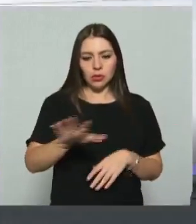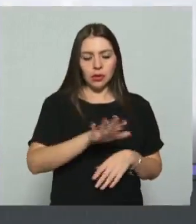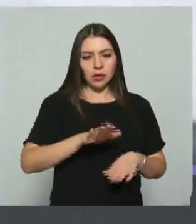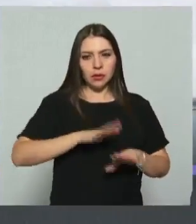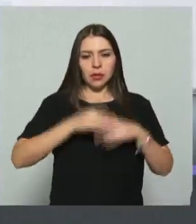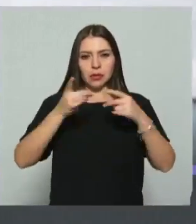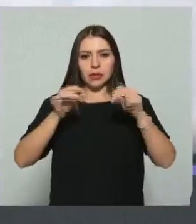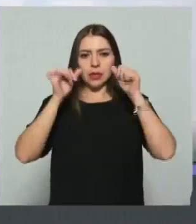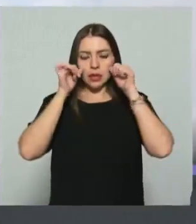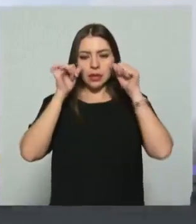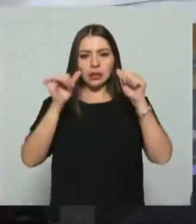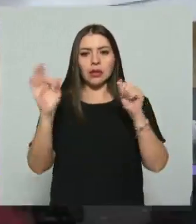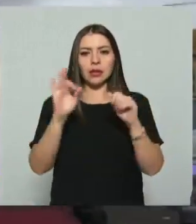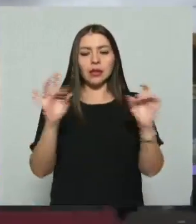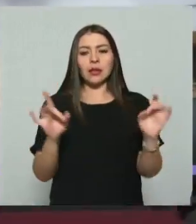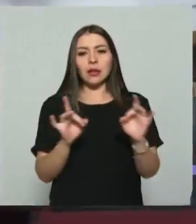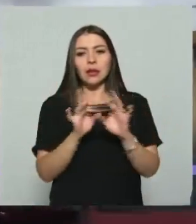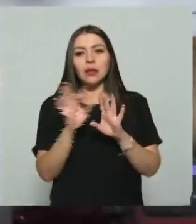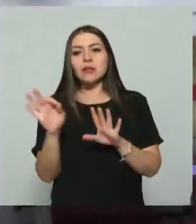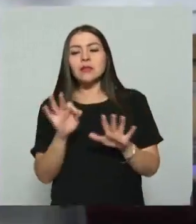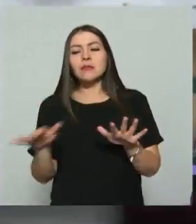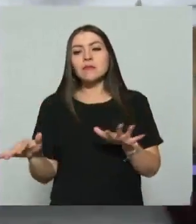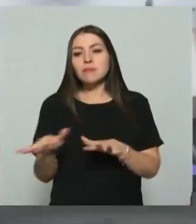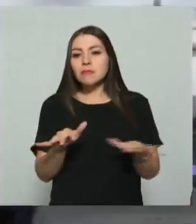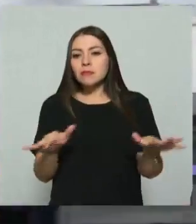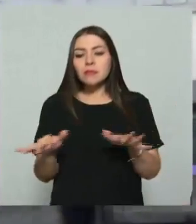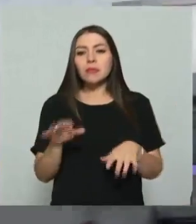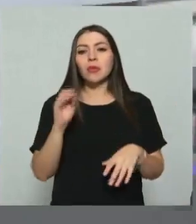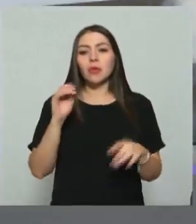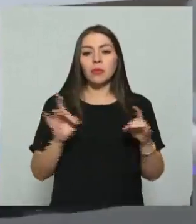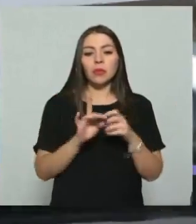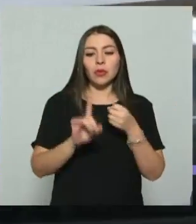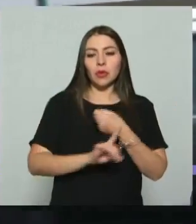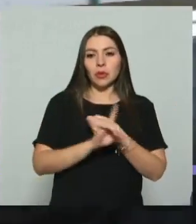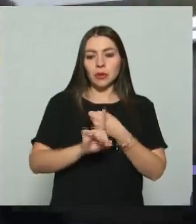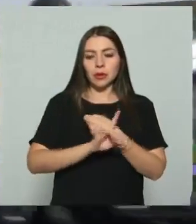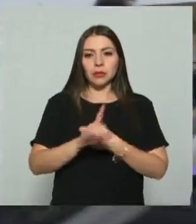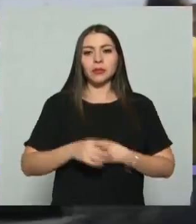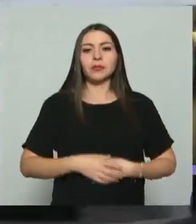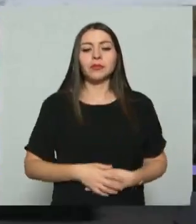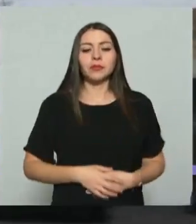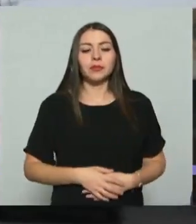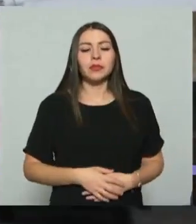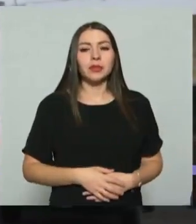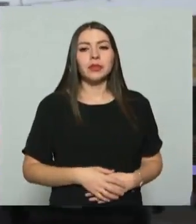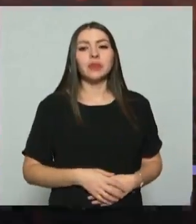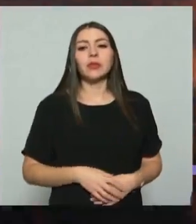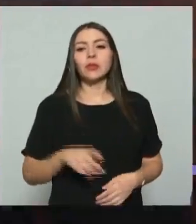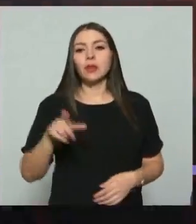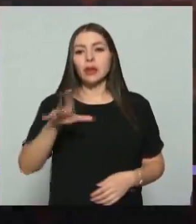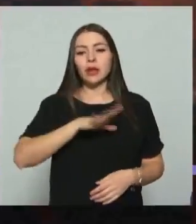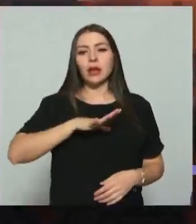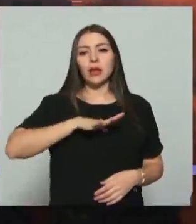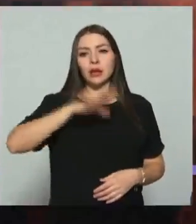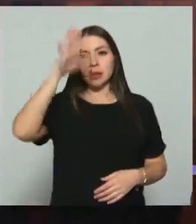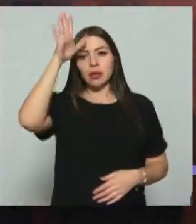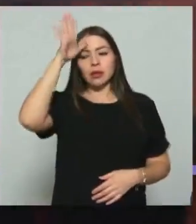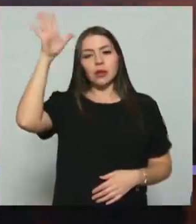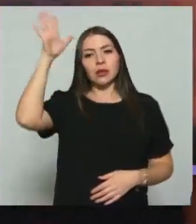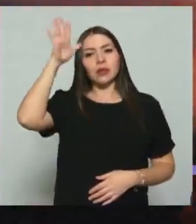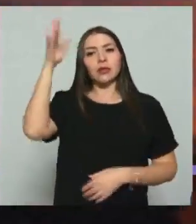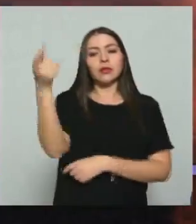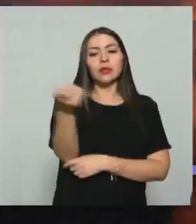atención integral en caso de algún sismo, de algún siniestro. Tenemos nuestra propia estación de bomberos,